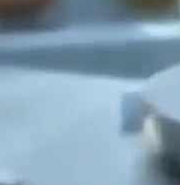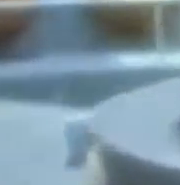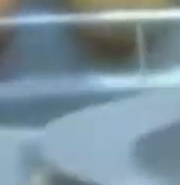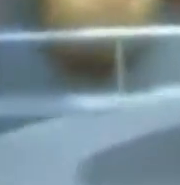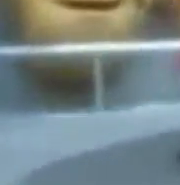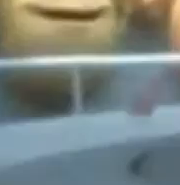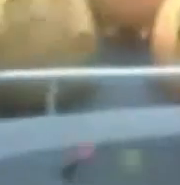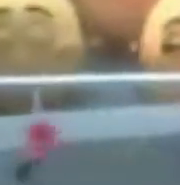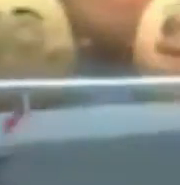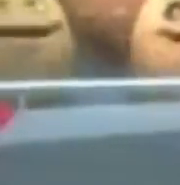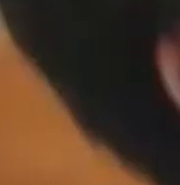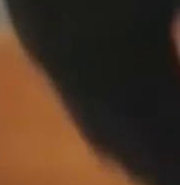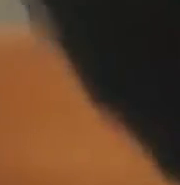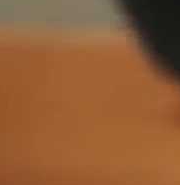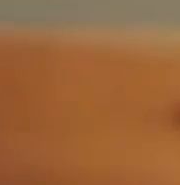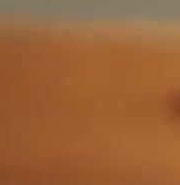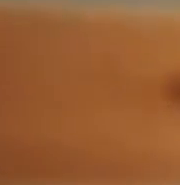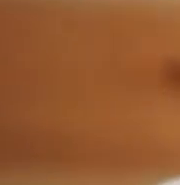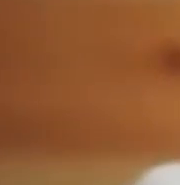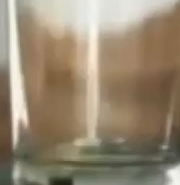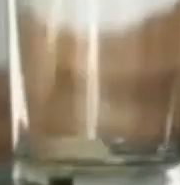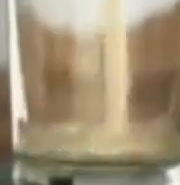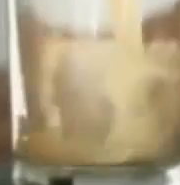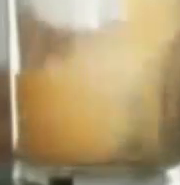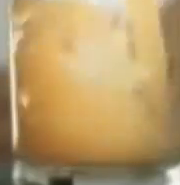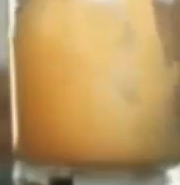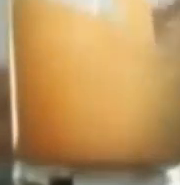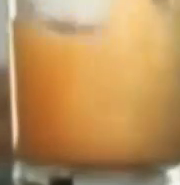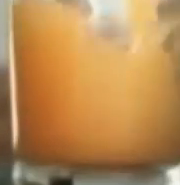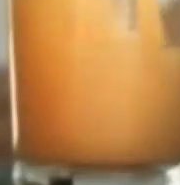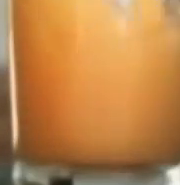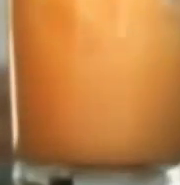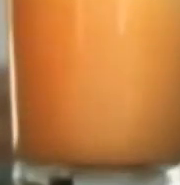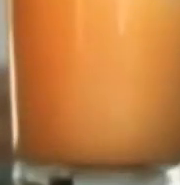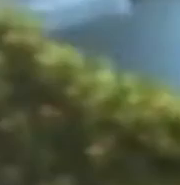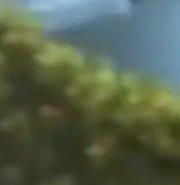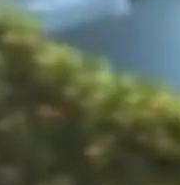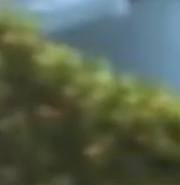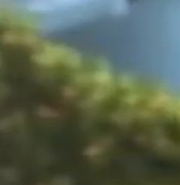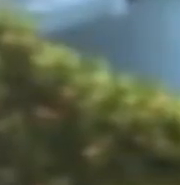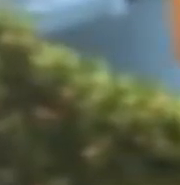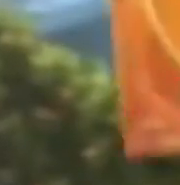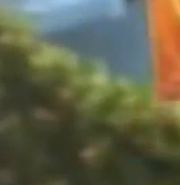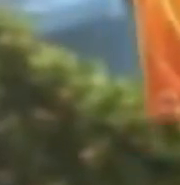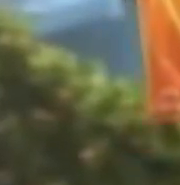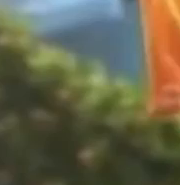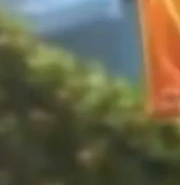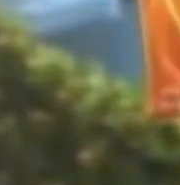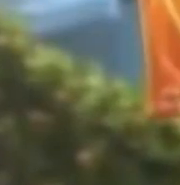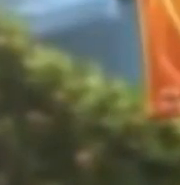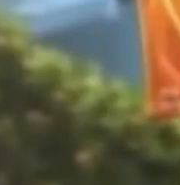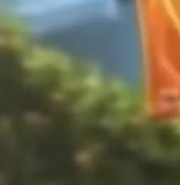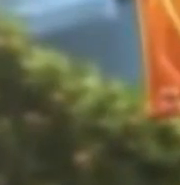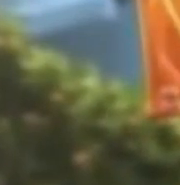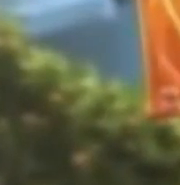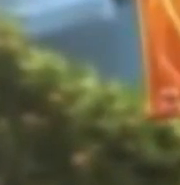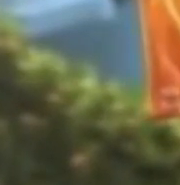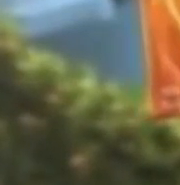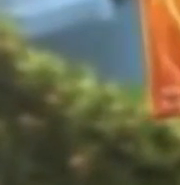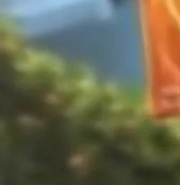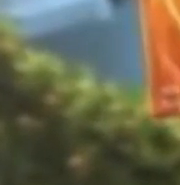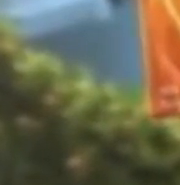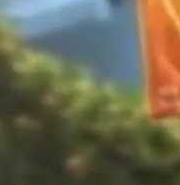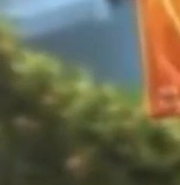Sabor de los mejores melones, hicimos Boca. Nuevo Boca sabor a melón, con pulpa de fruta y fructosa. Disfruta de todos los sabores de Boca por tan